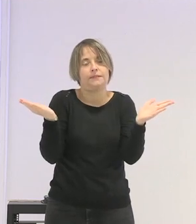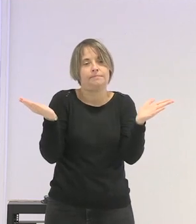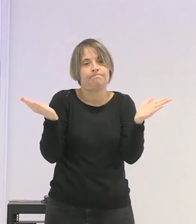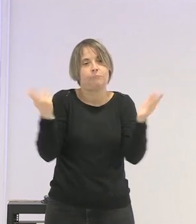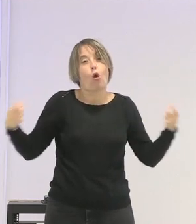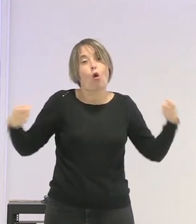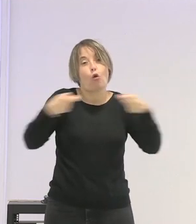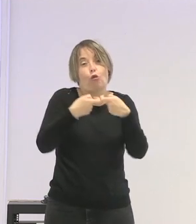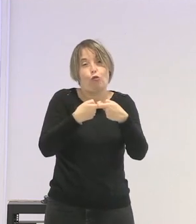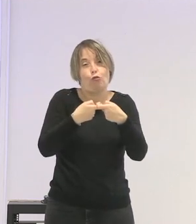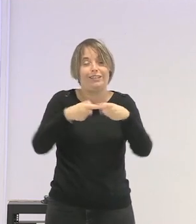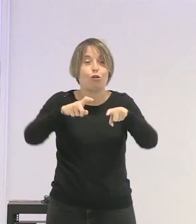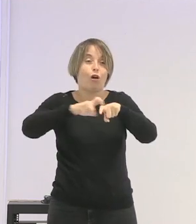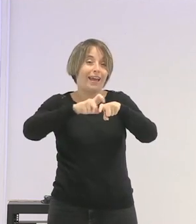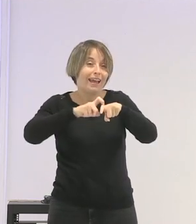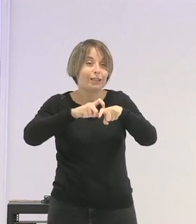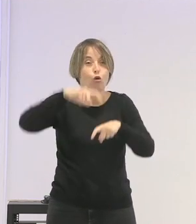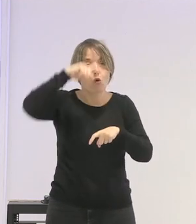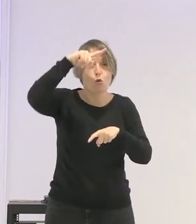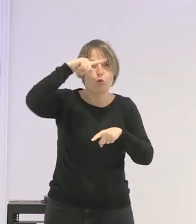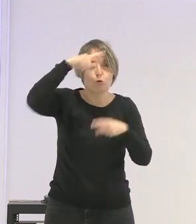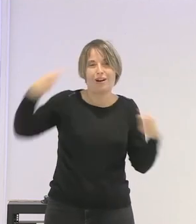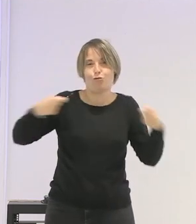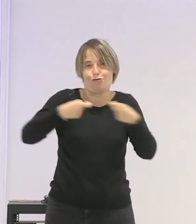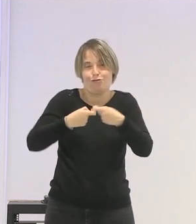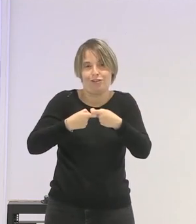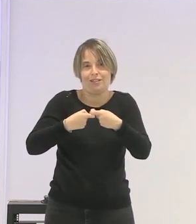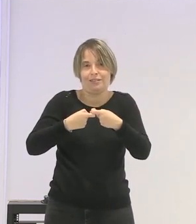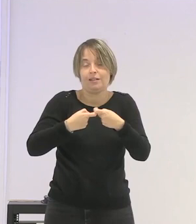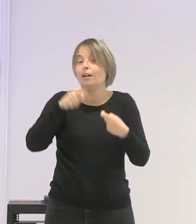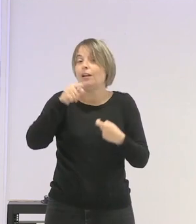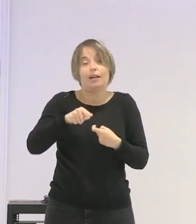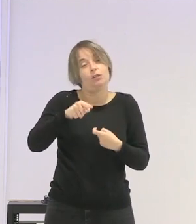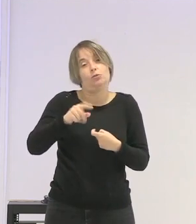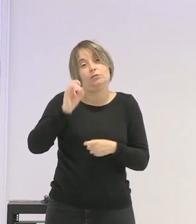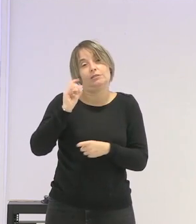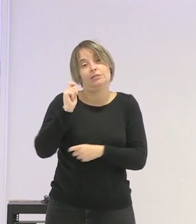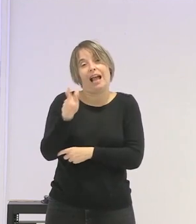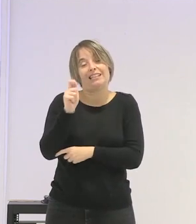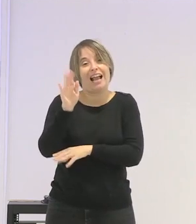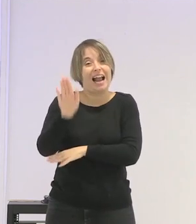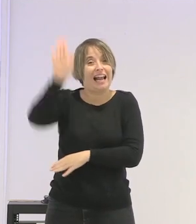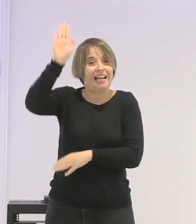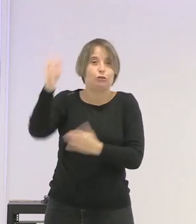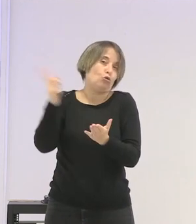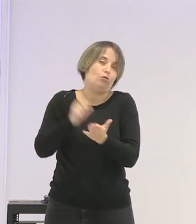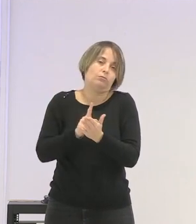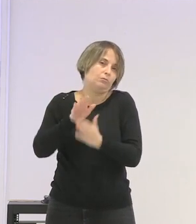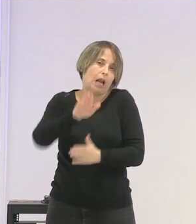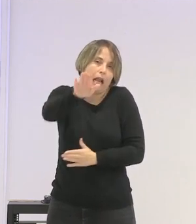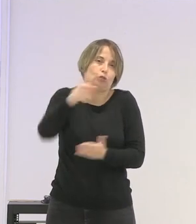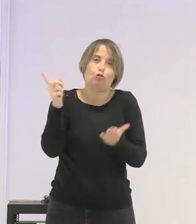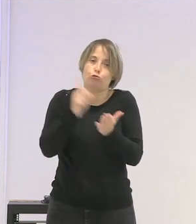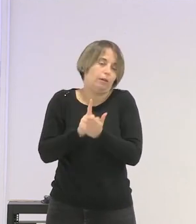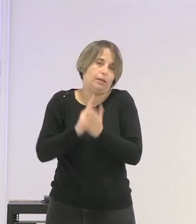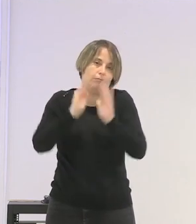del conflicto étnico o cultural, ¿no? Como eso en realidad es un elemento de los fascismos clásicos que vuelve, ¿no? Entonces, de alguna